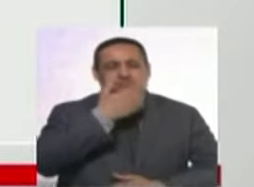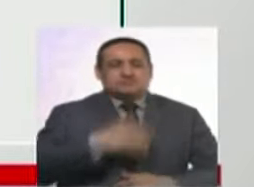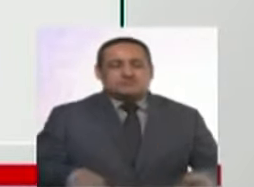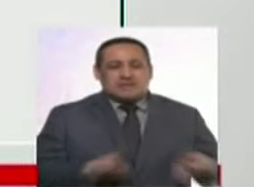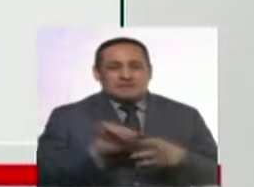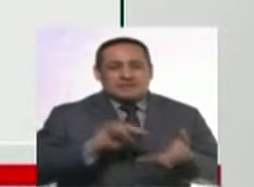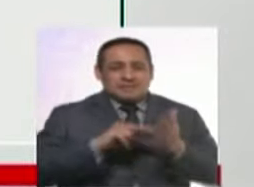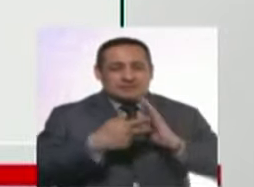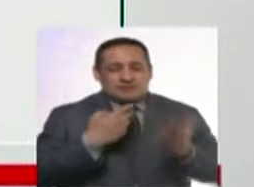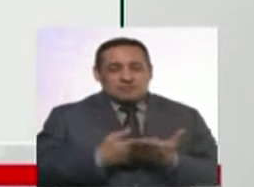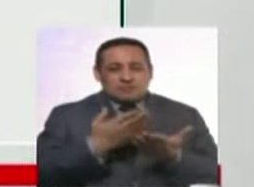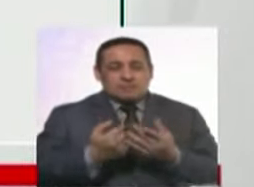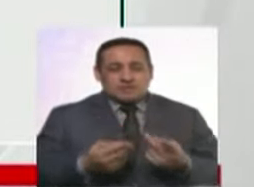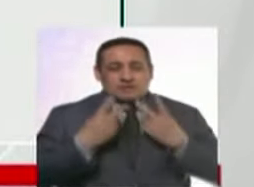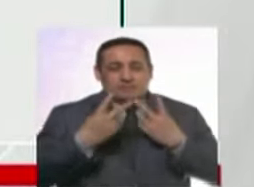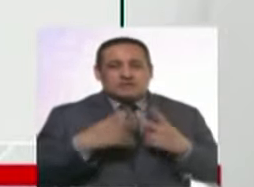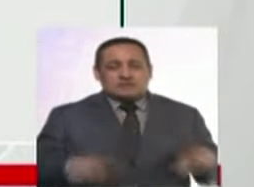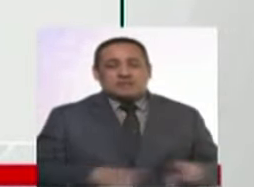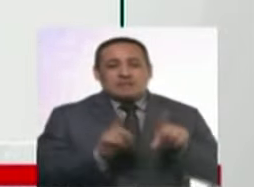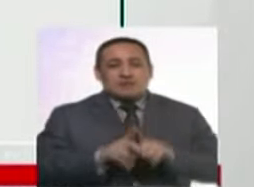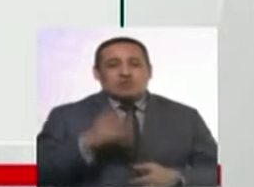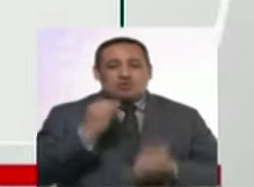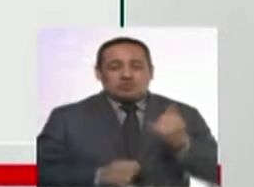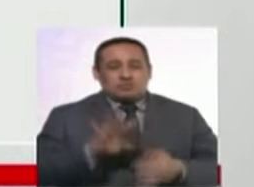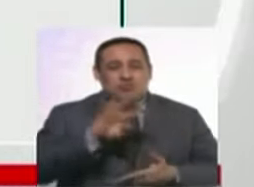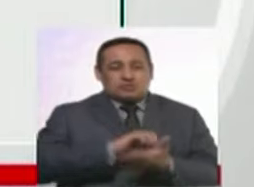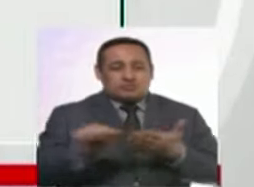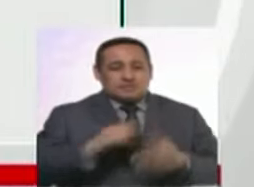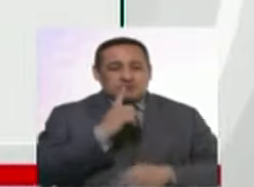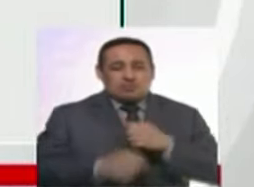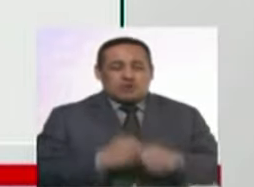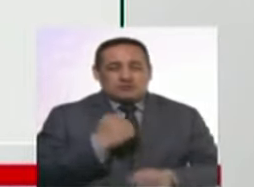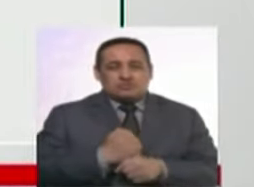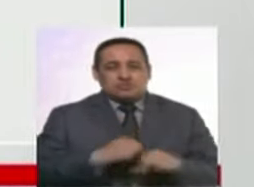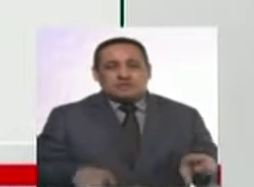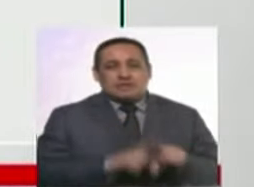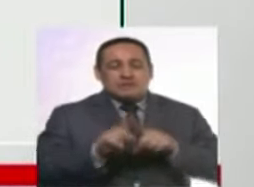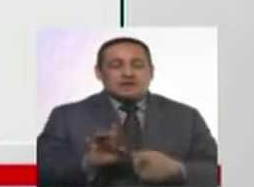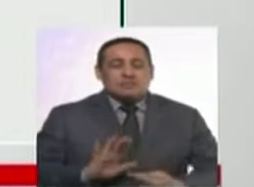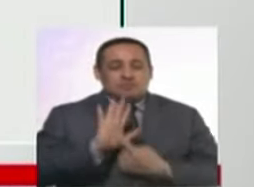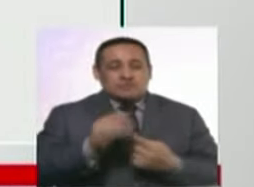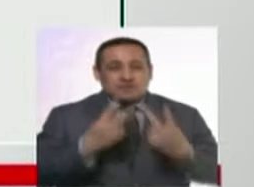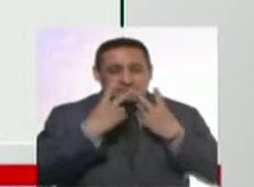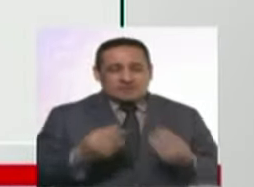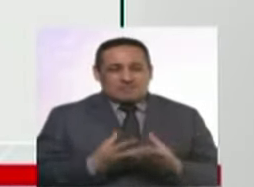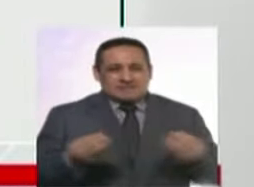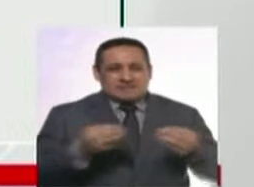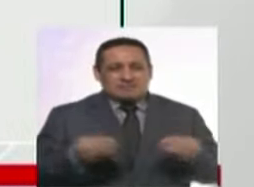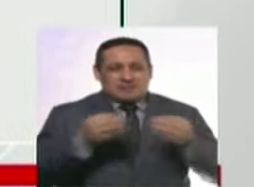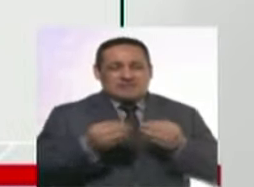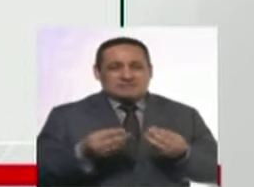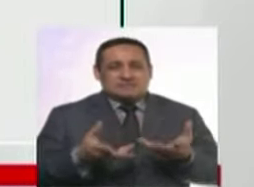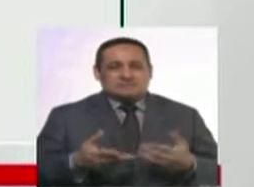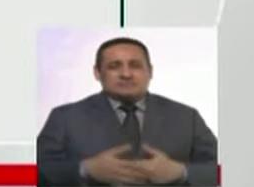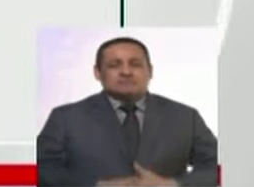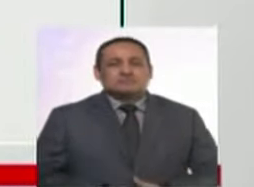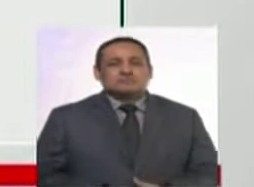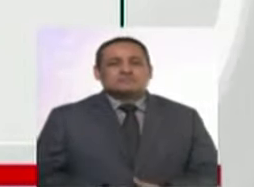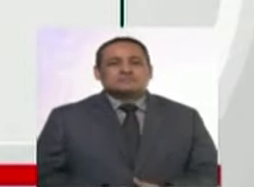en cuanto a la incidencia de extorsiones los últimos cuatro meses de presente año muestran también un crecimiento considerable